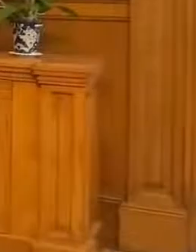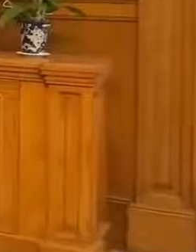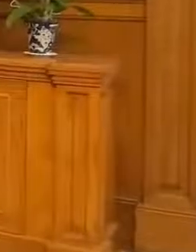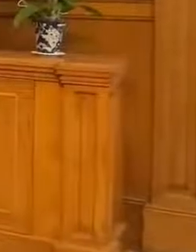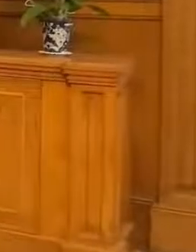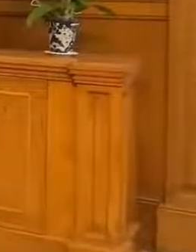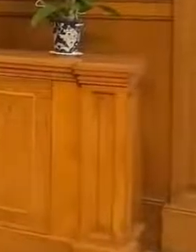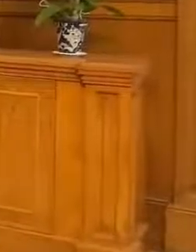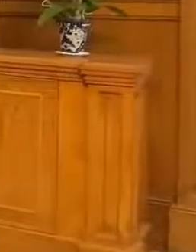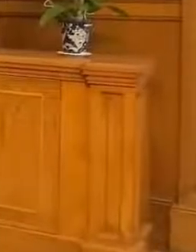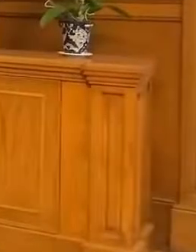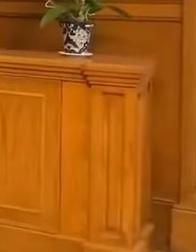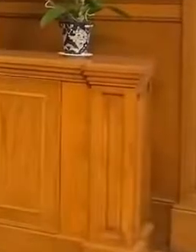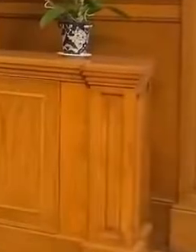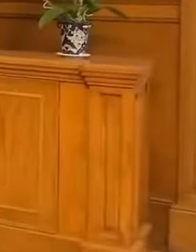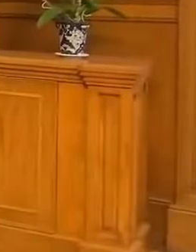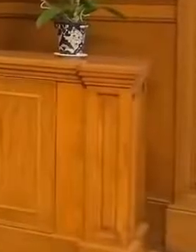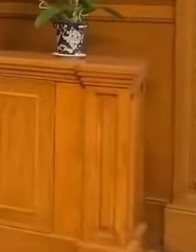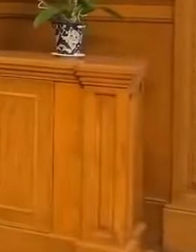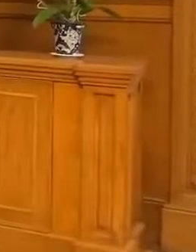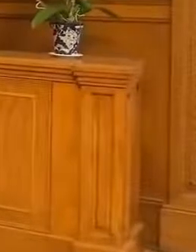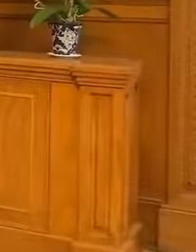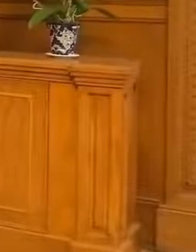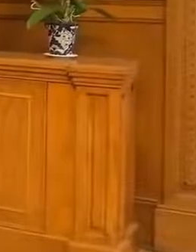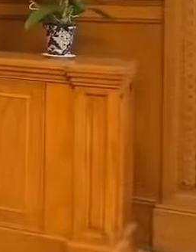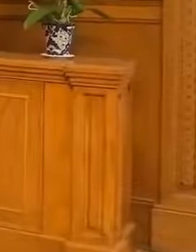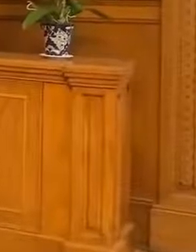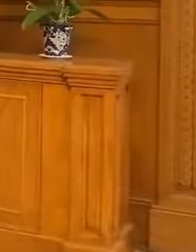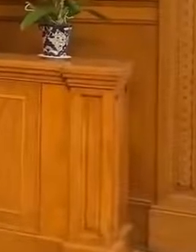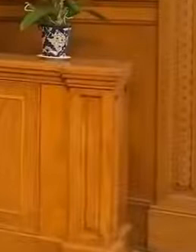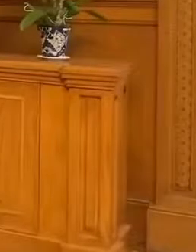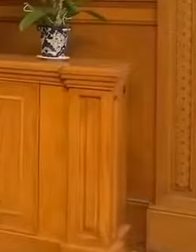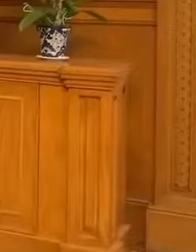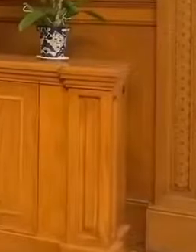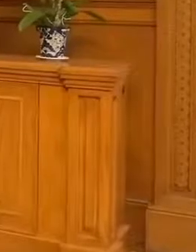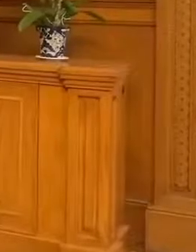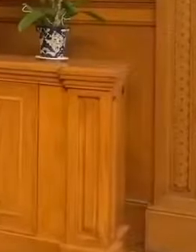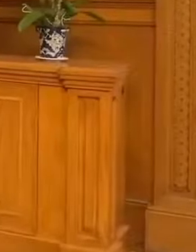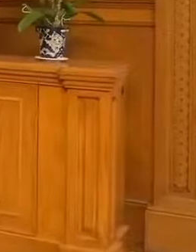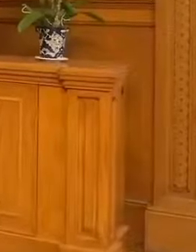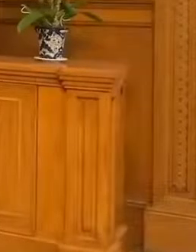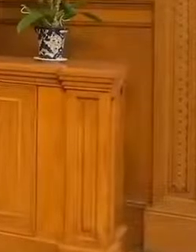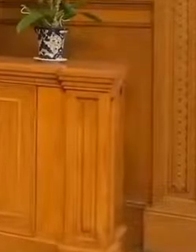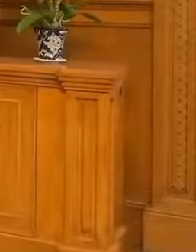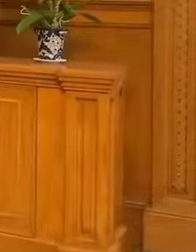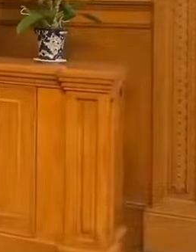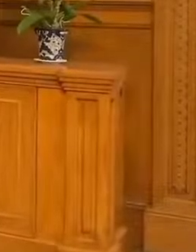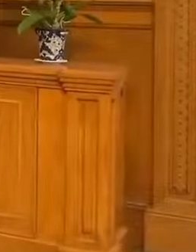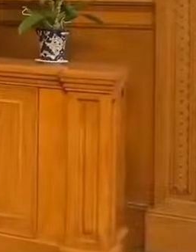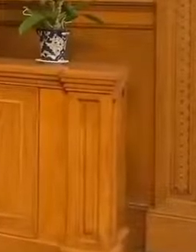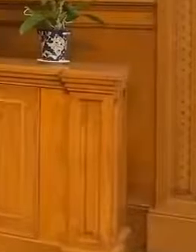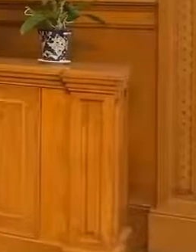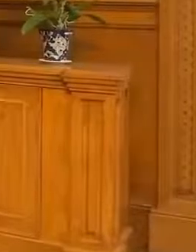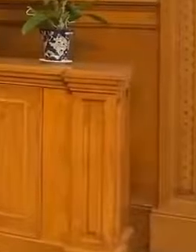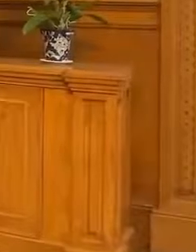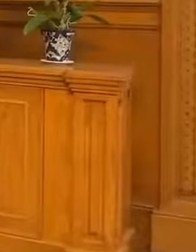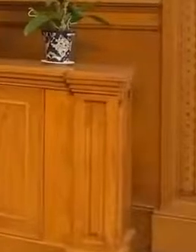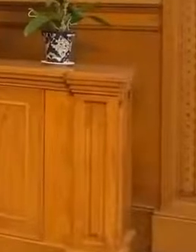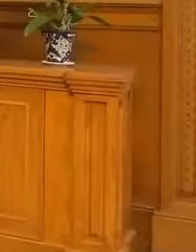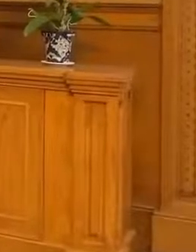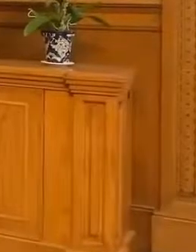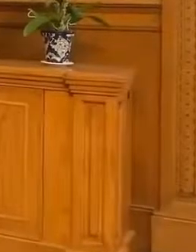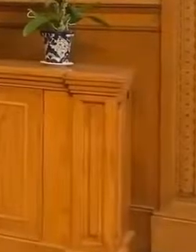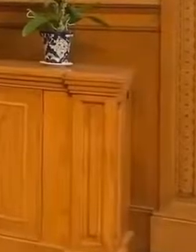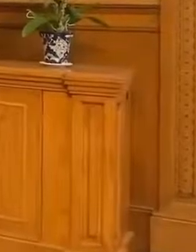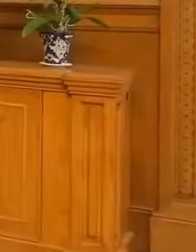decía: no se puede vencer a quien no sabe